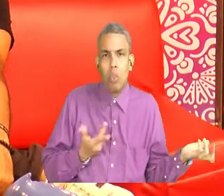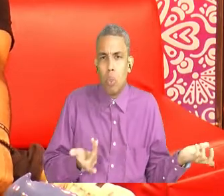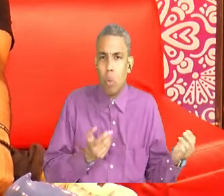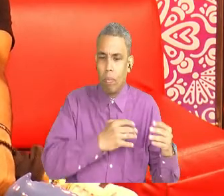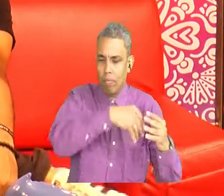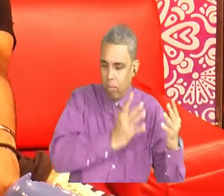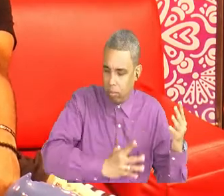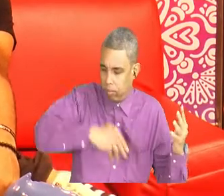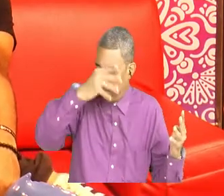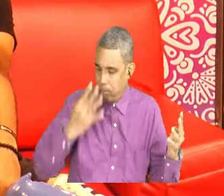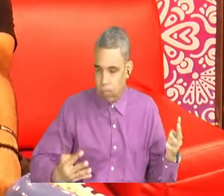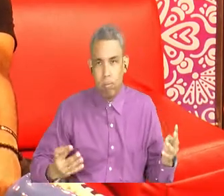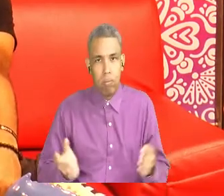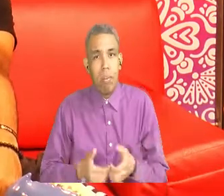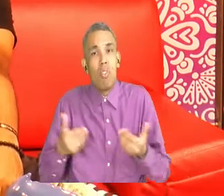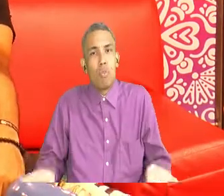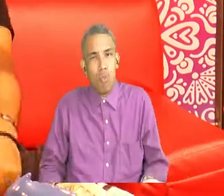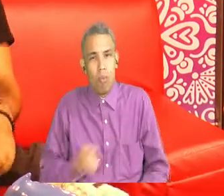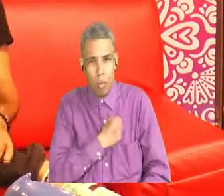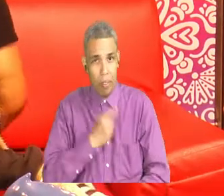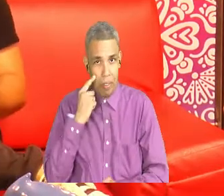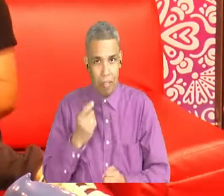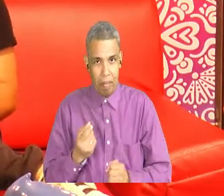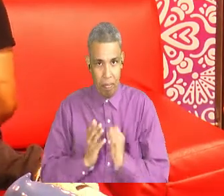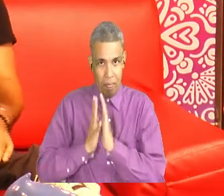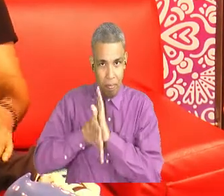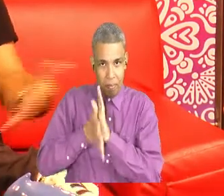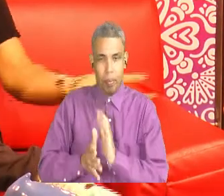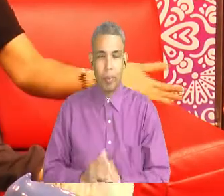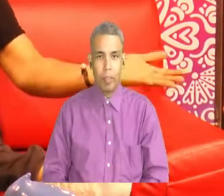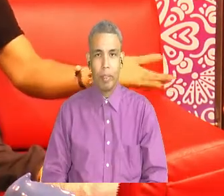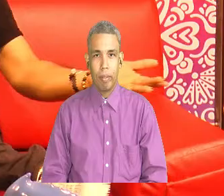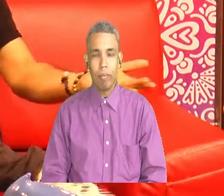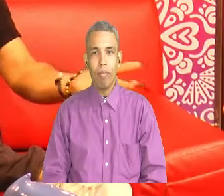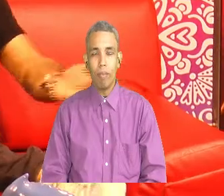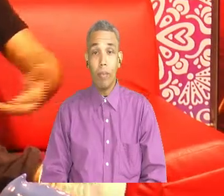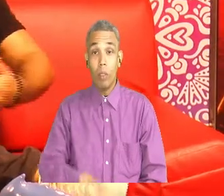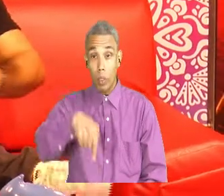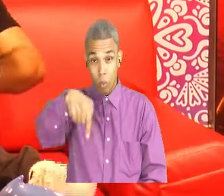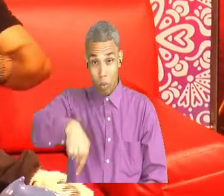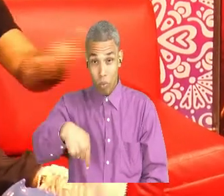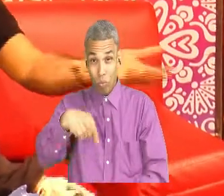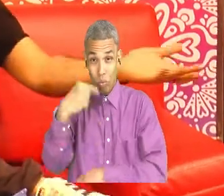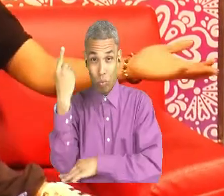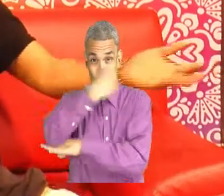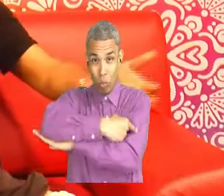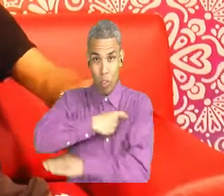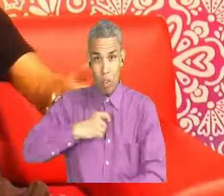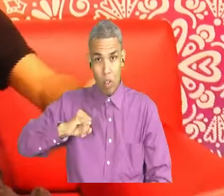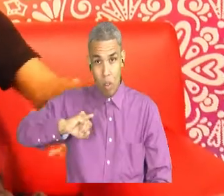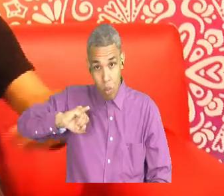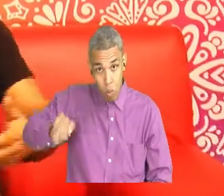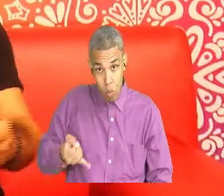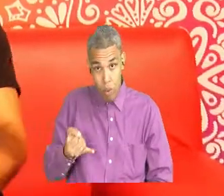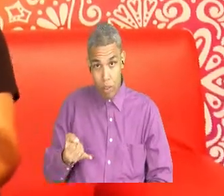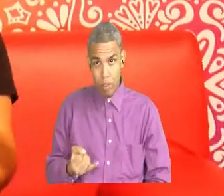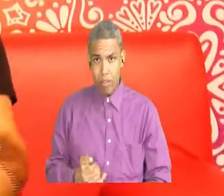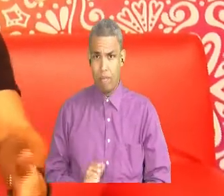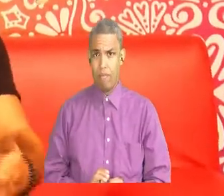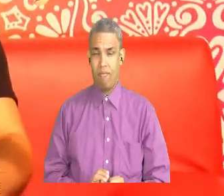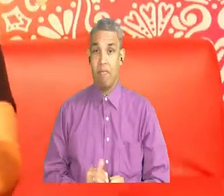contenido tienen esas canciones que vas a interpretar el día de hoy. Bueno, hoy jueves quiero invitar a todo el mundo de Barranca Bermeja